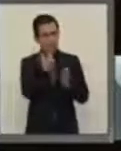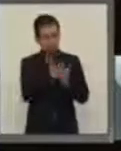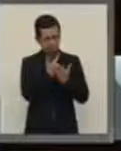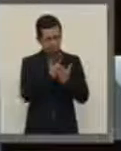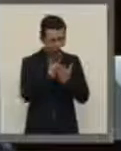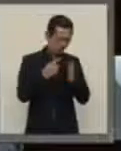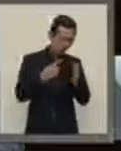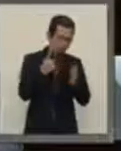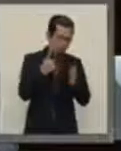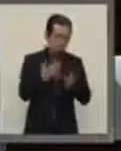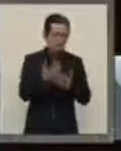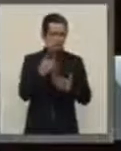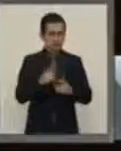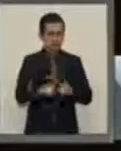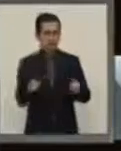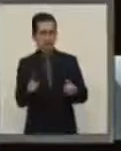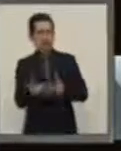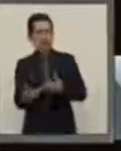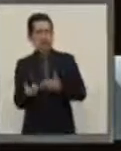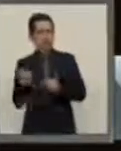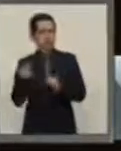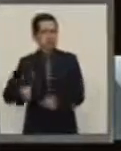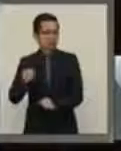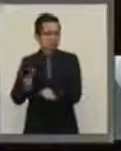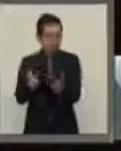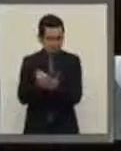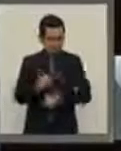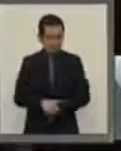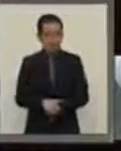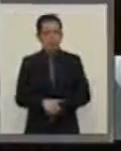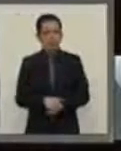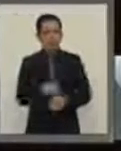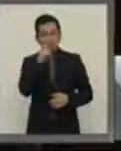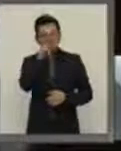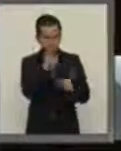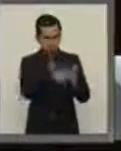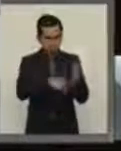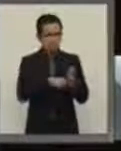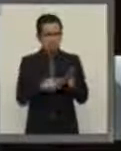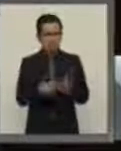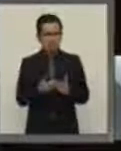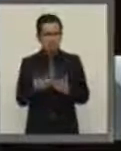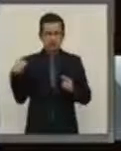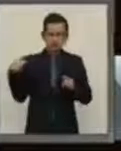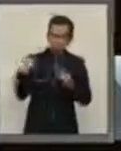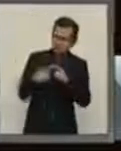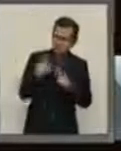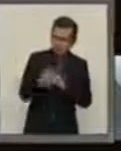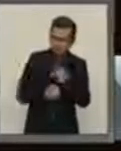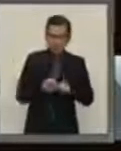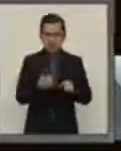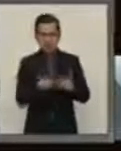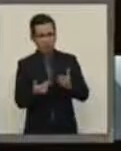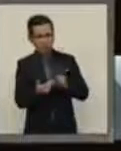aprobará. Hoy, los resultados de esa reforma están a la vista de todos, la reforma de hace 4 años. Y es justo